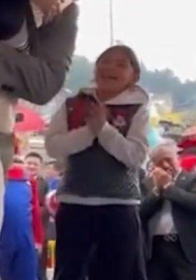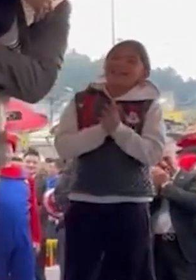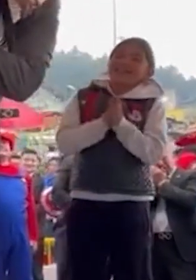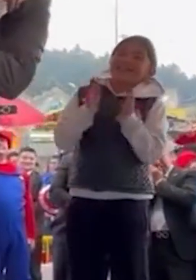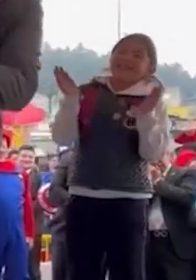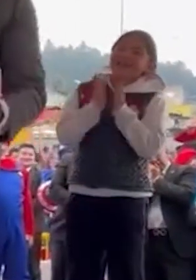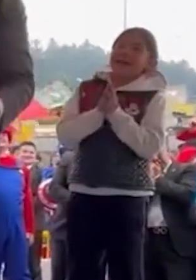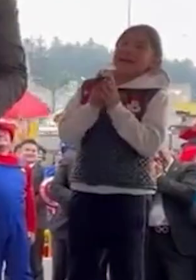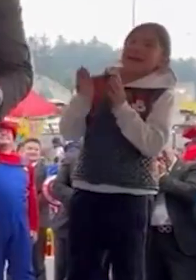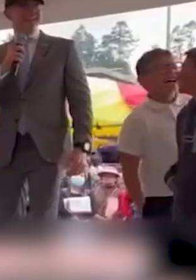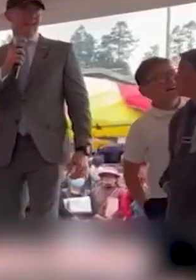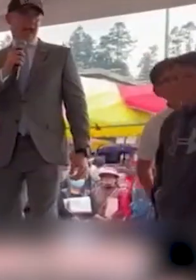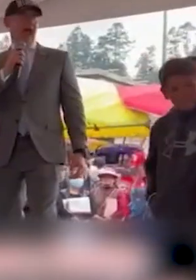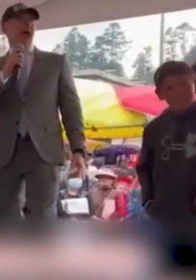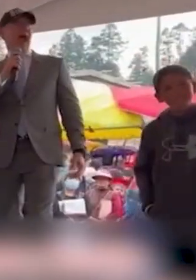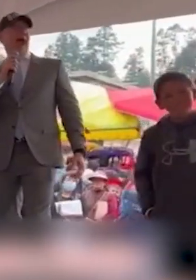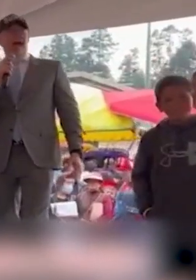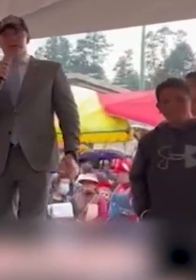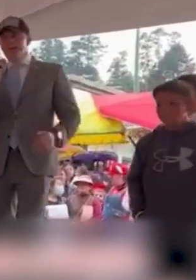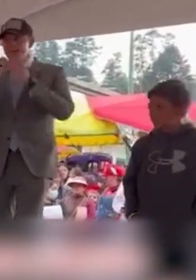junto con Adrián Rubalcaba.